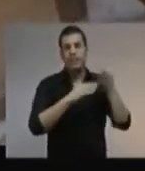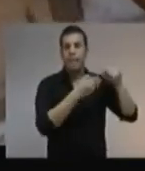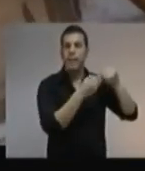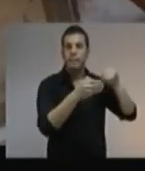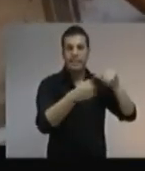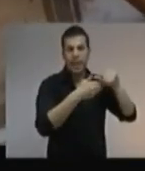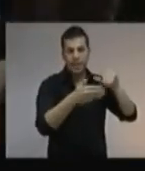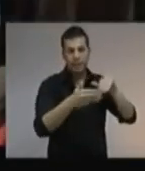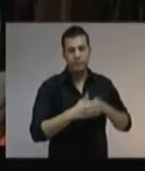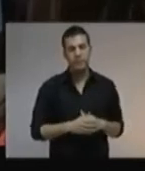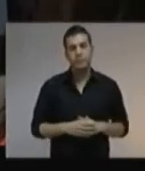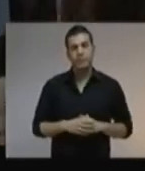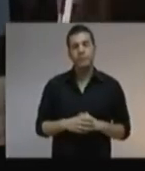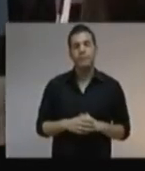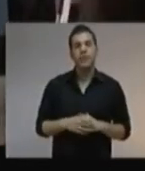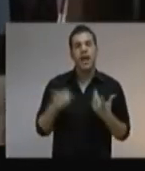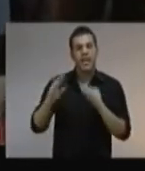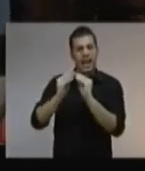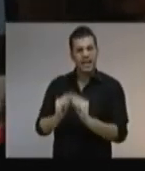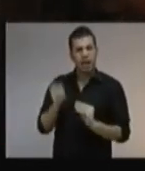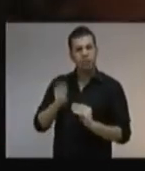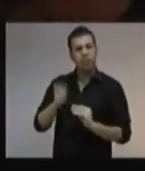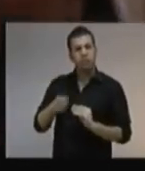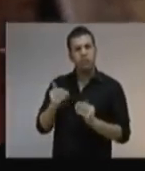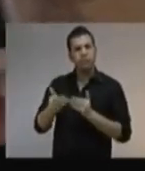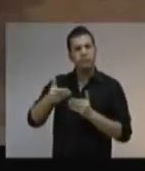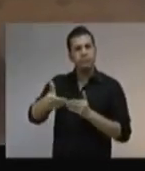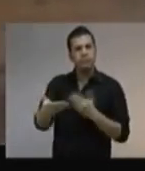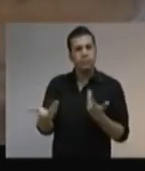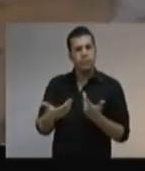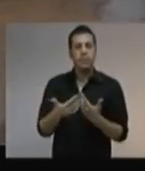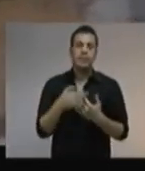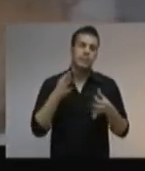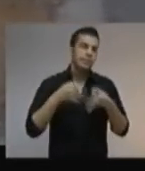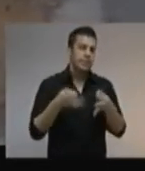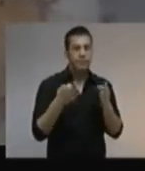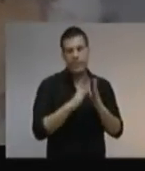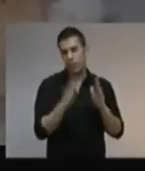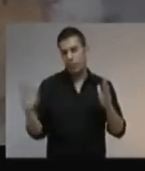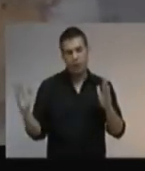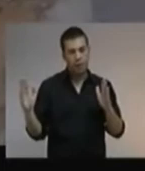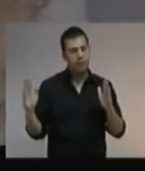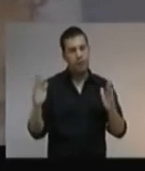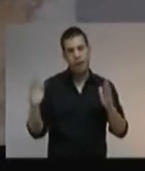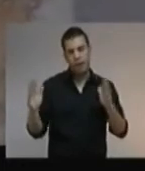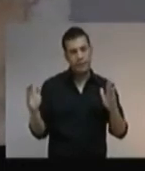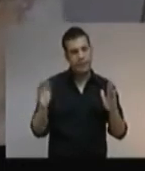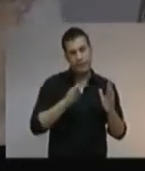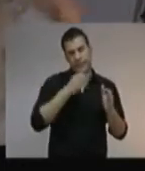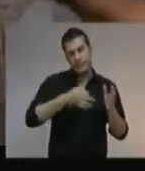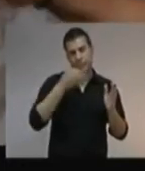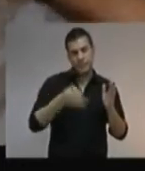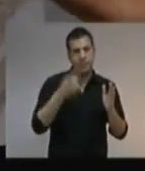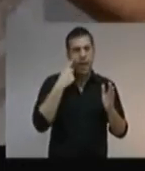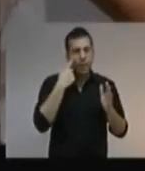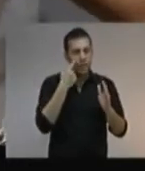volverlo a empastar. ¿Cada cuánto tienen que arreglarlas? Bueno, el mantenimiento de ellos es prácticamente durante toda la temporada. O sea, hay que estar siempre,